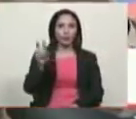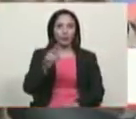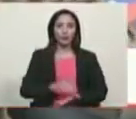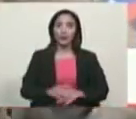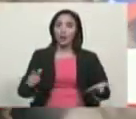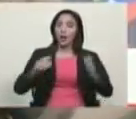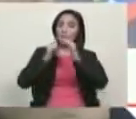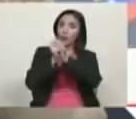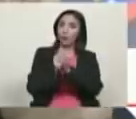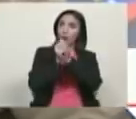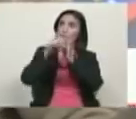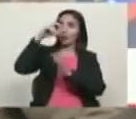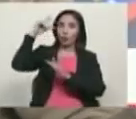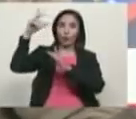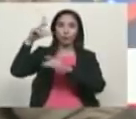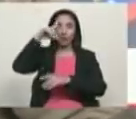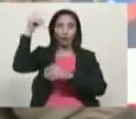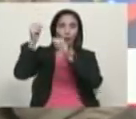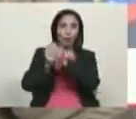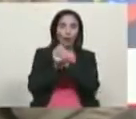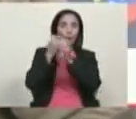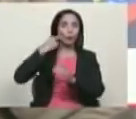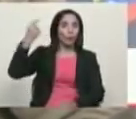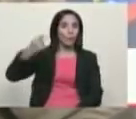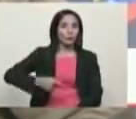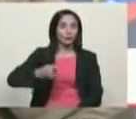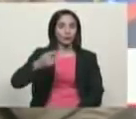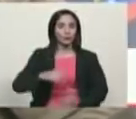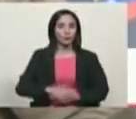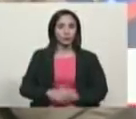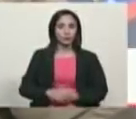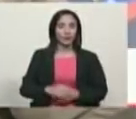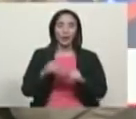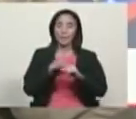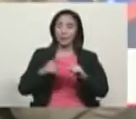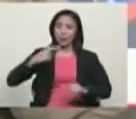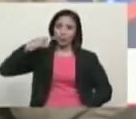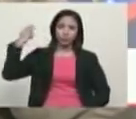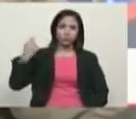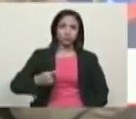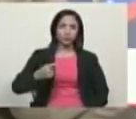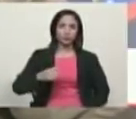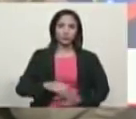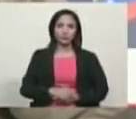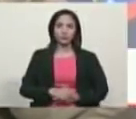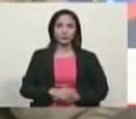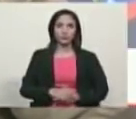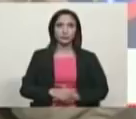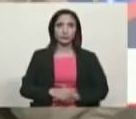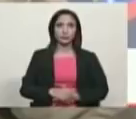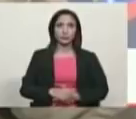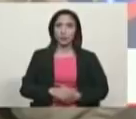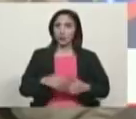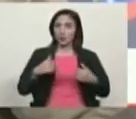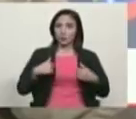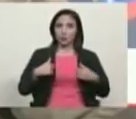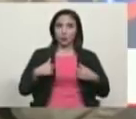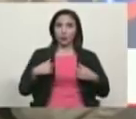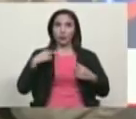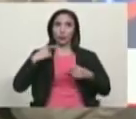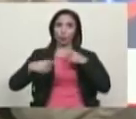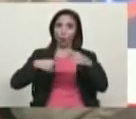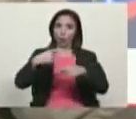Dios rogando y con el mazo dando, pero duro. Yo me he lanzado todos estos